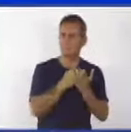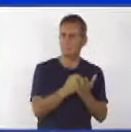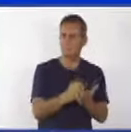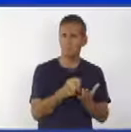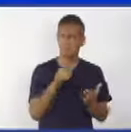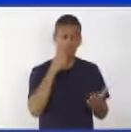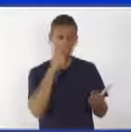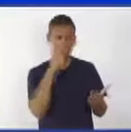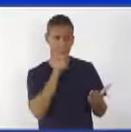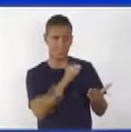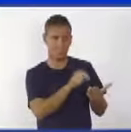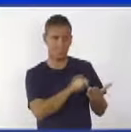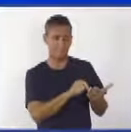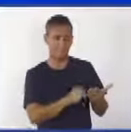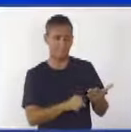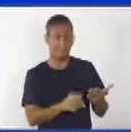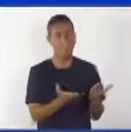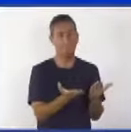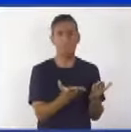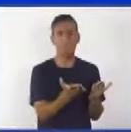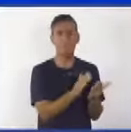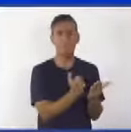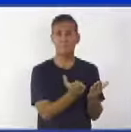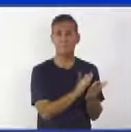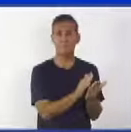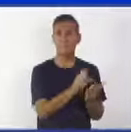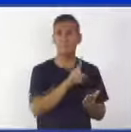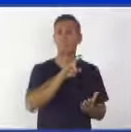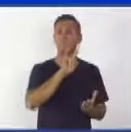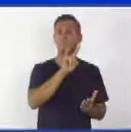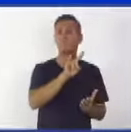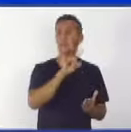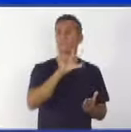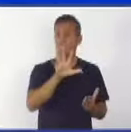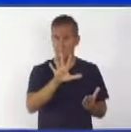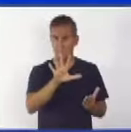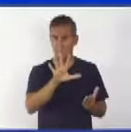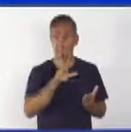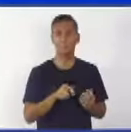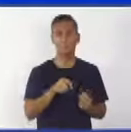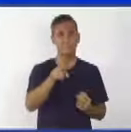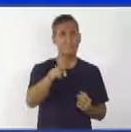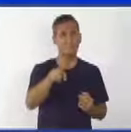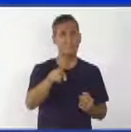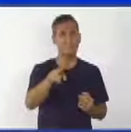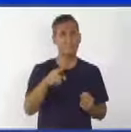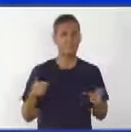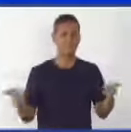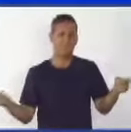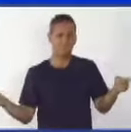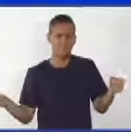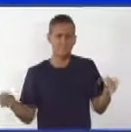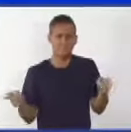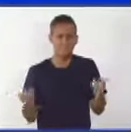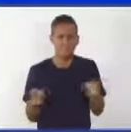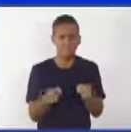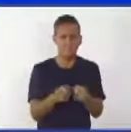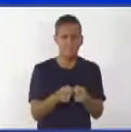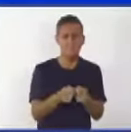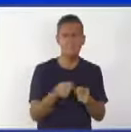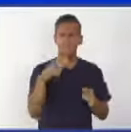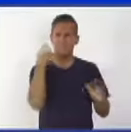preliminar que aparece en la página en 95 y ustedes van a resumir los rasgos